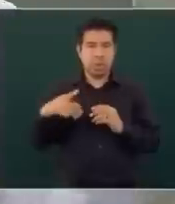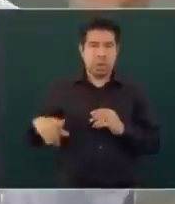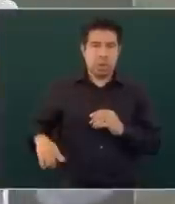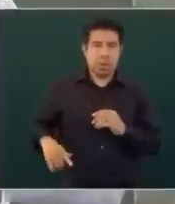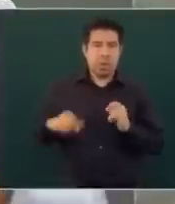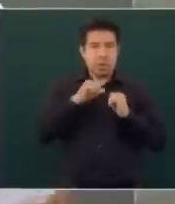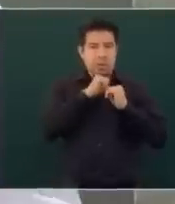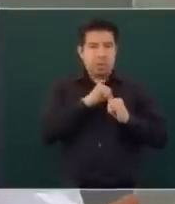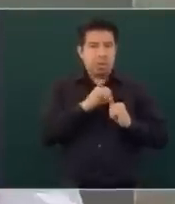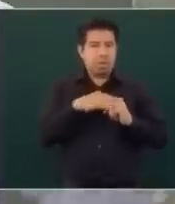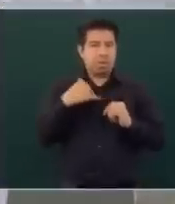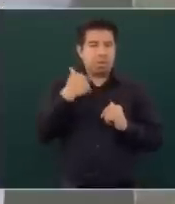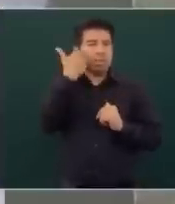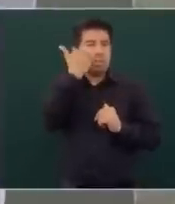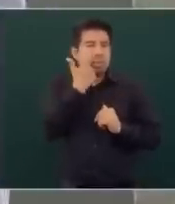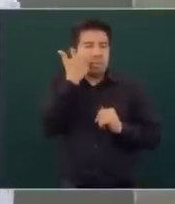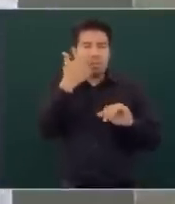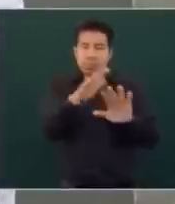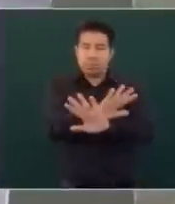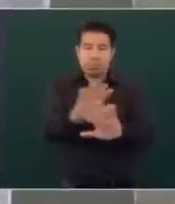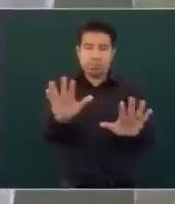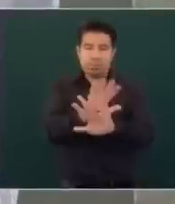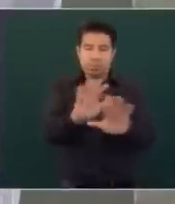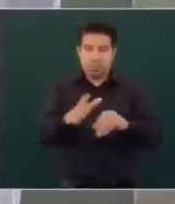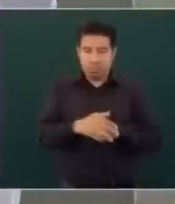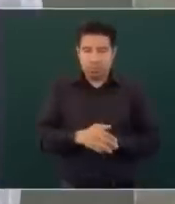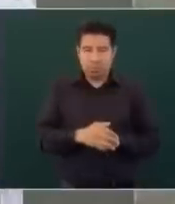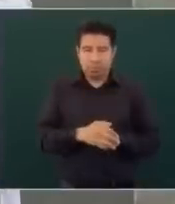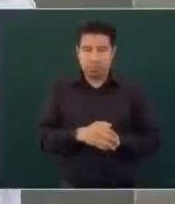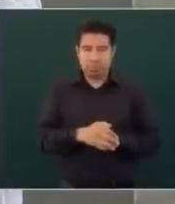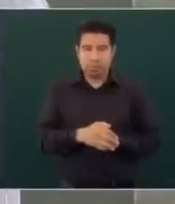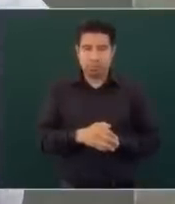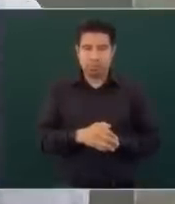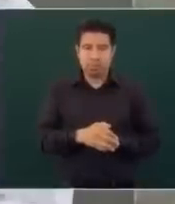Lo otro, pues, sería